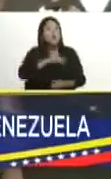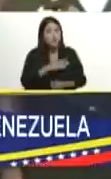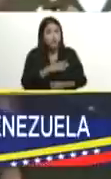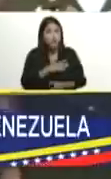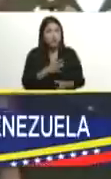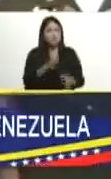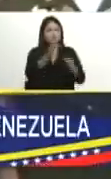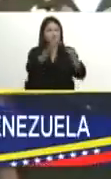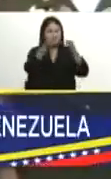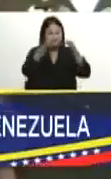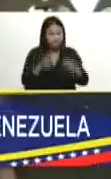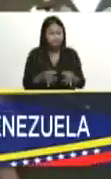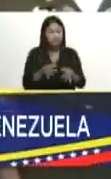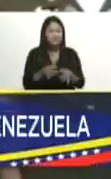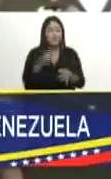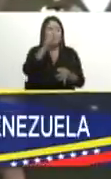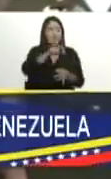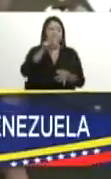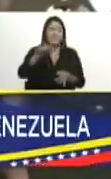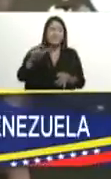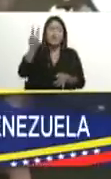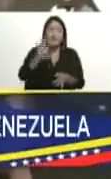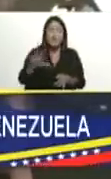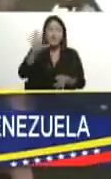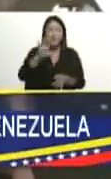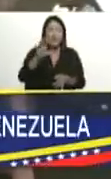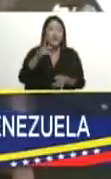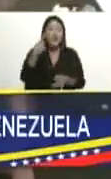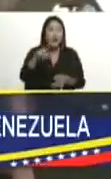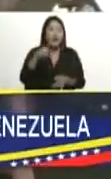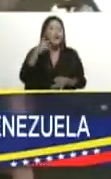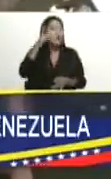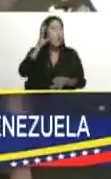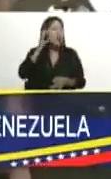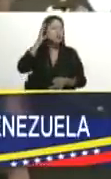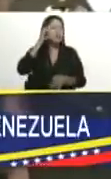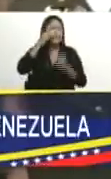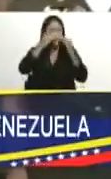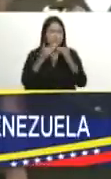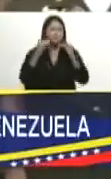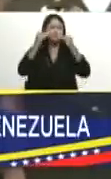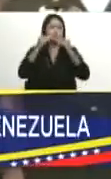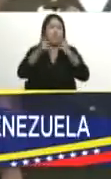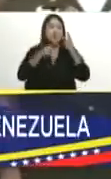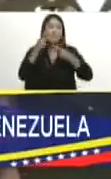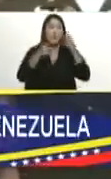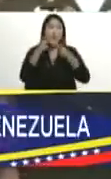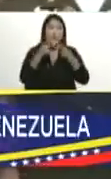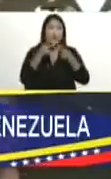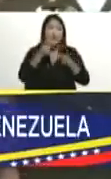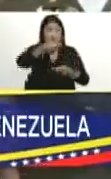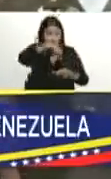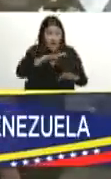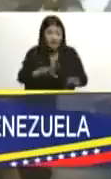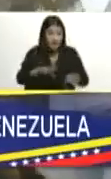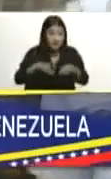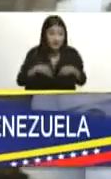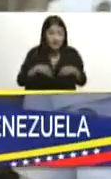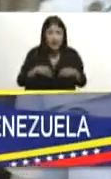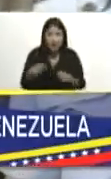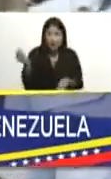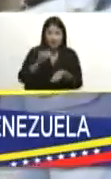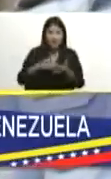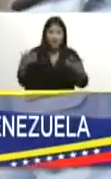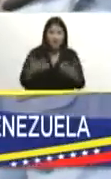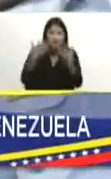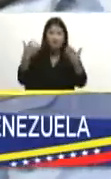que la elevada conciencia política que ha alcanzado el pueblo venezolano no permitirá caer en las provocaciones